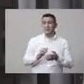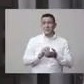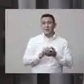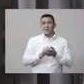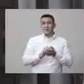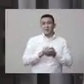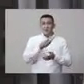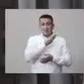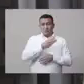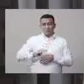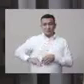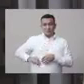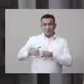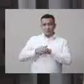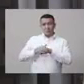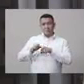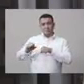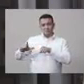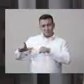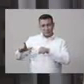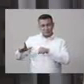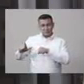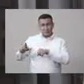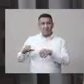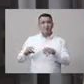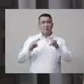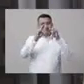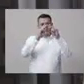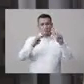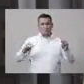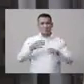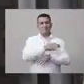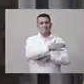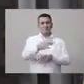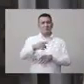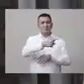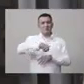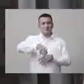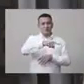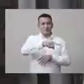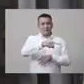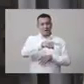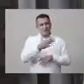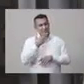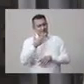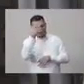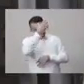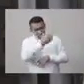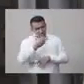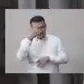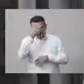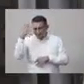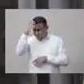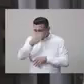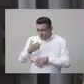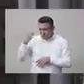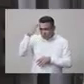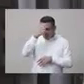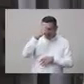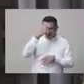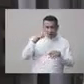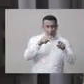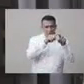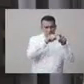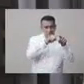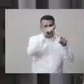estabilización en el número de nuevos contagios, las cifras siguen siendo claras e insisten. No